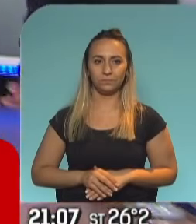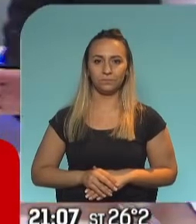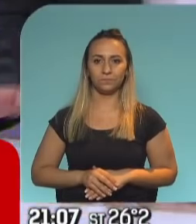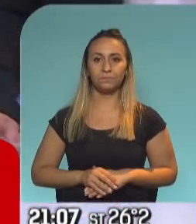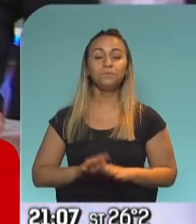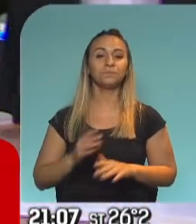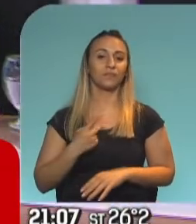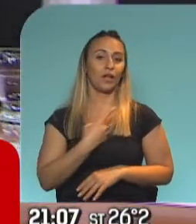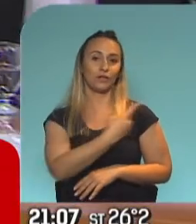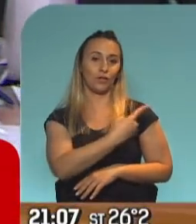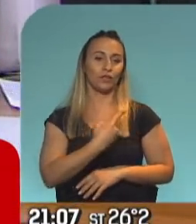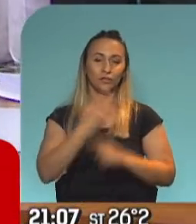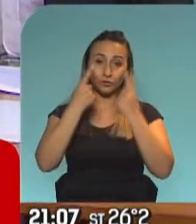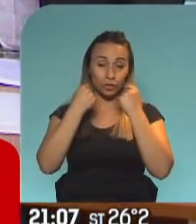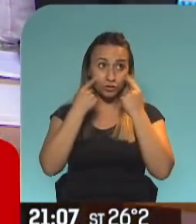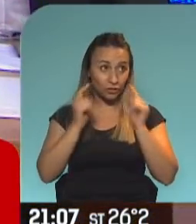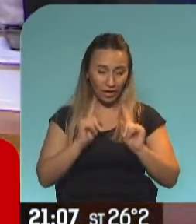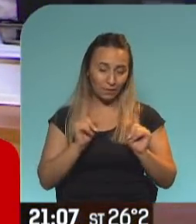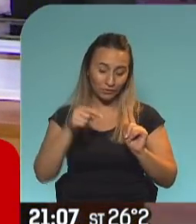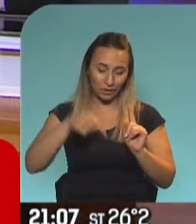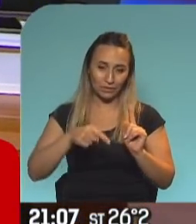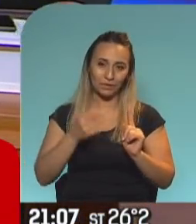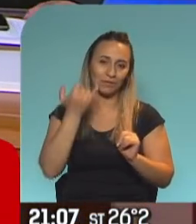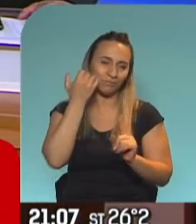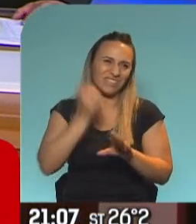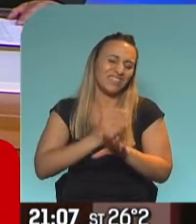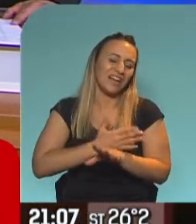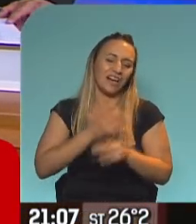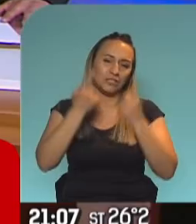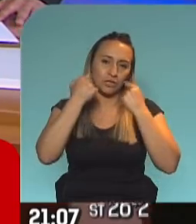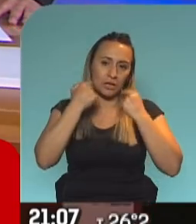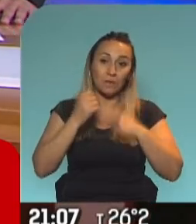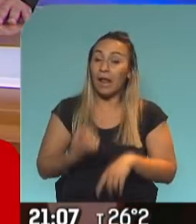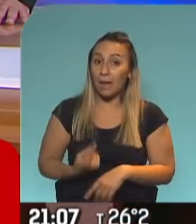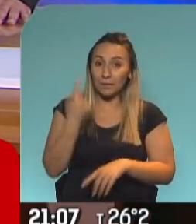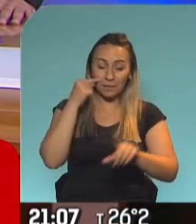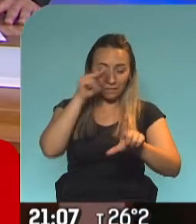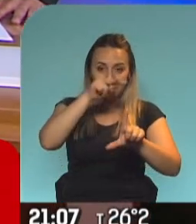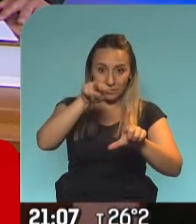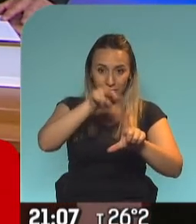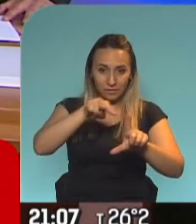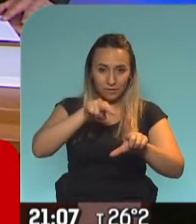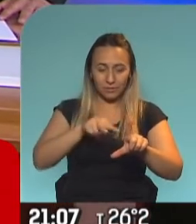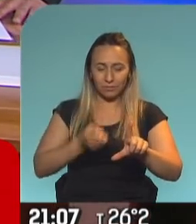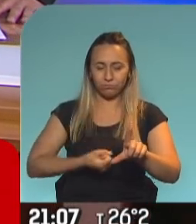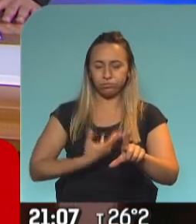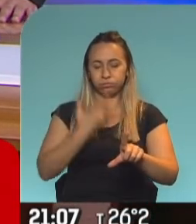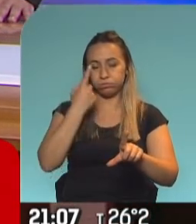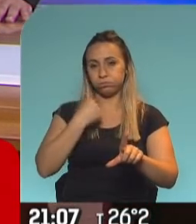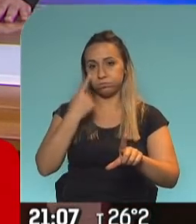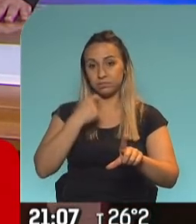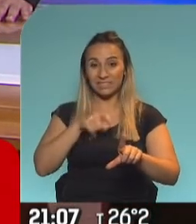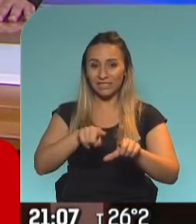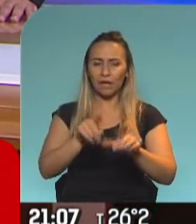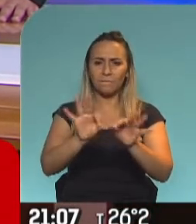No estamos llorando solo porque ya lloramos. Pues ya lloramos por cuando la leímos por primera vez. Esa foto que es tan, tan hermosa, tan